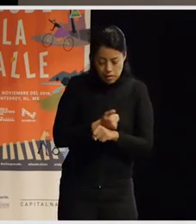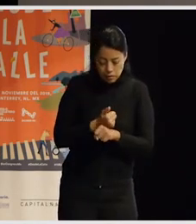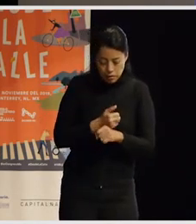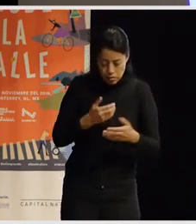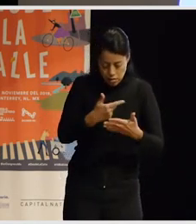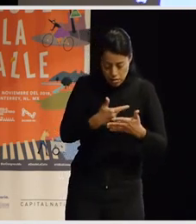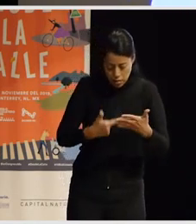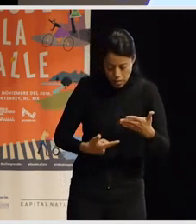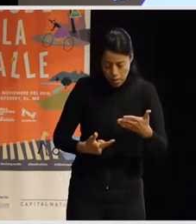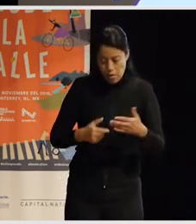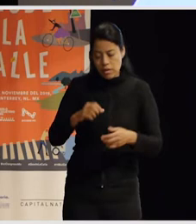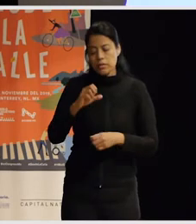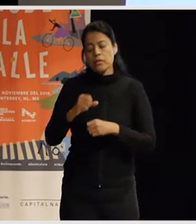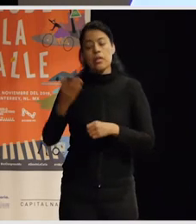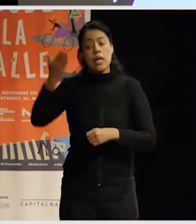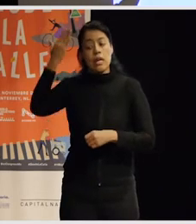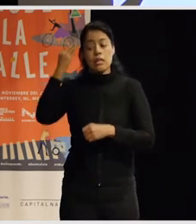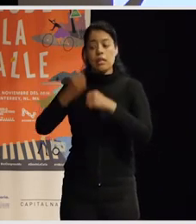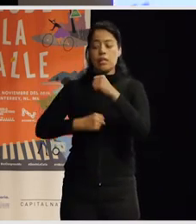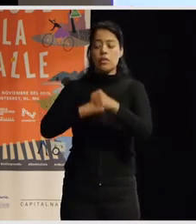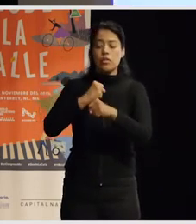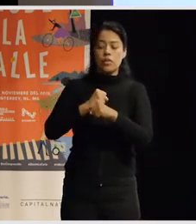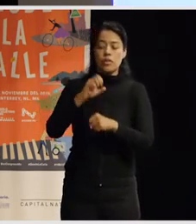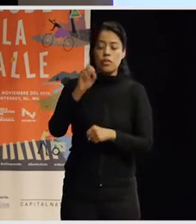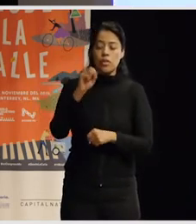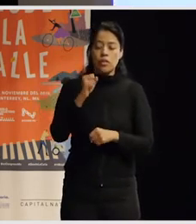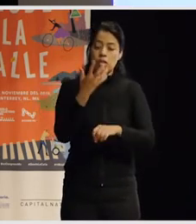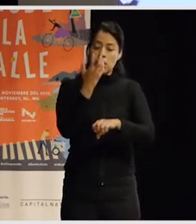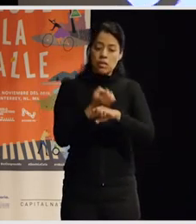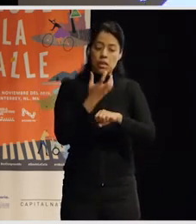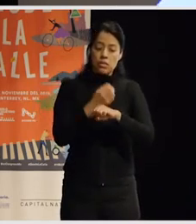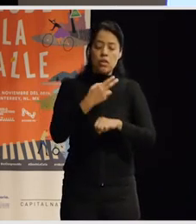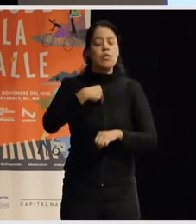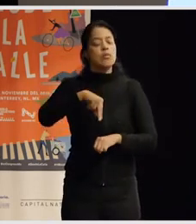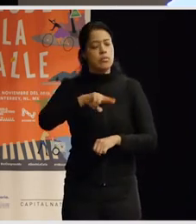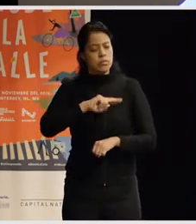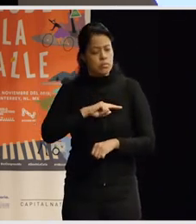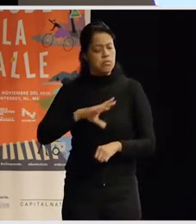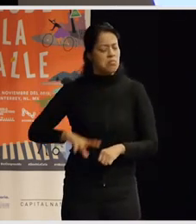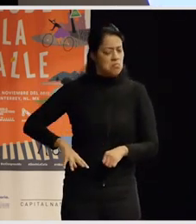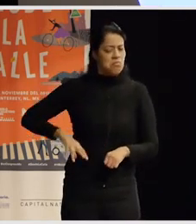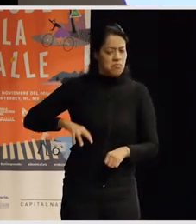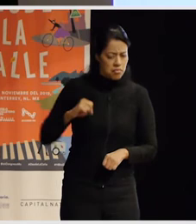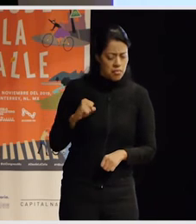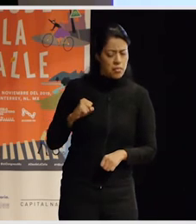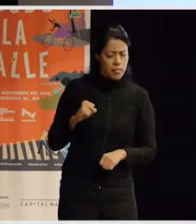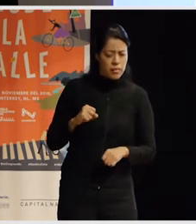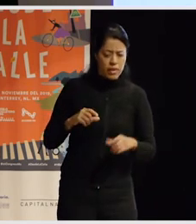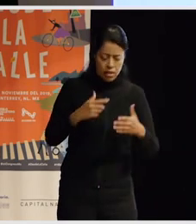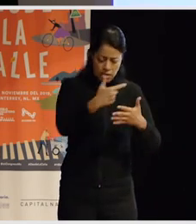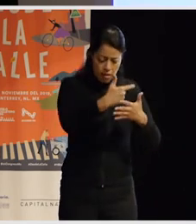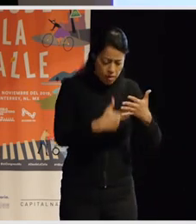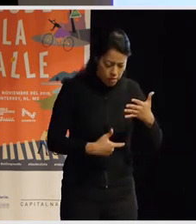manual en los años sesentas de eeuu y bueno nosotros con este esfuerzo que hemos hecho para el manual